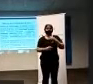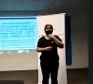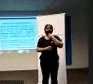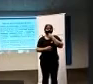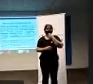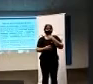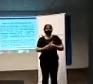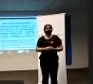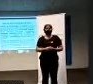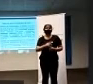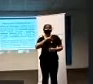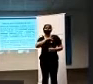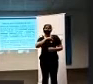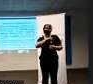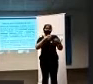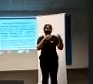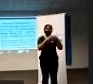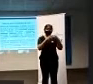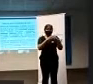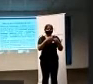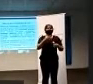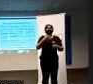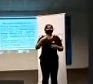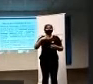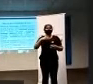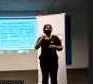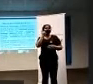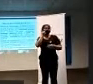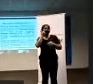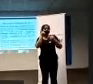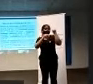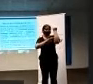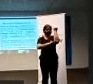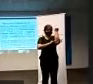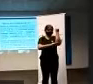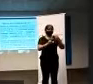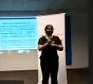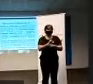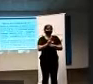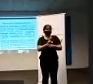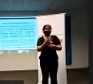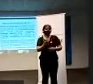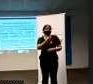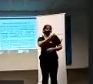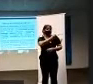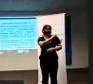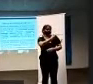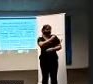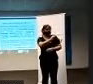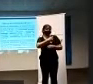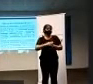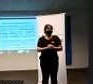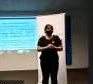son limitados, es posible que la respuesta inmune sea menor y la eficacia clínica también menor, teniendo en cuenta de que se trata de